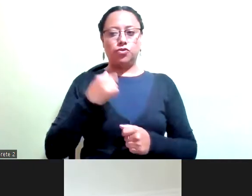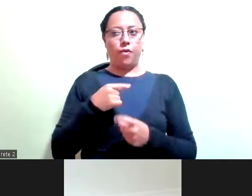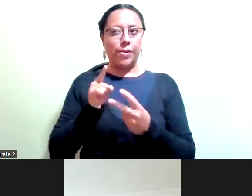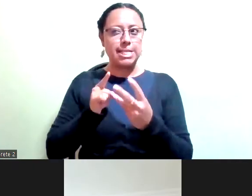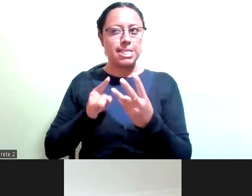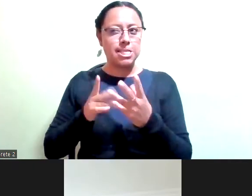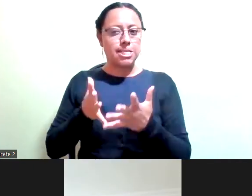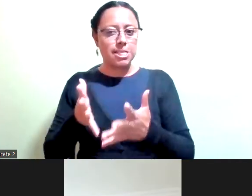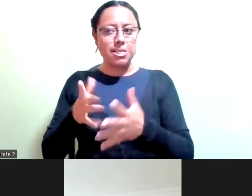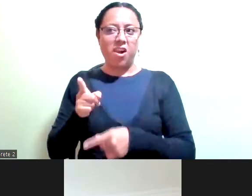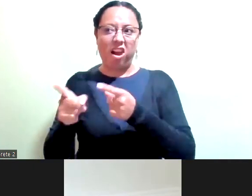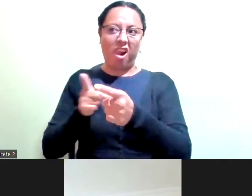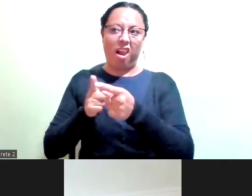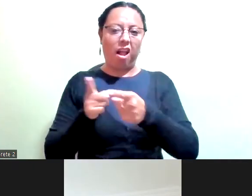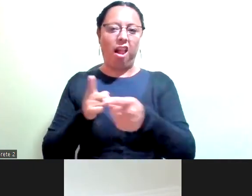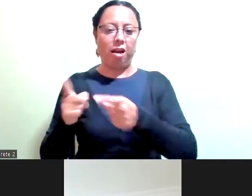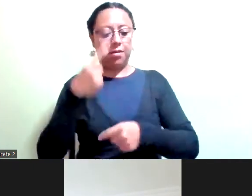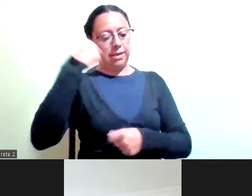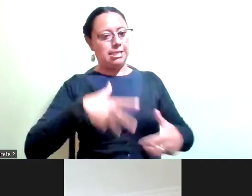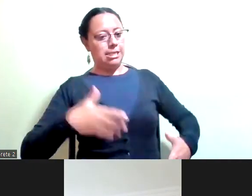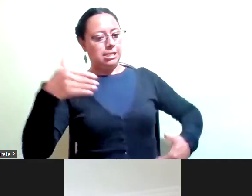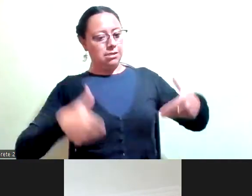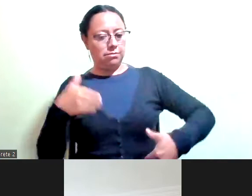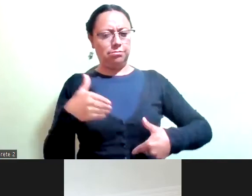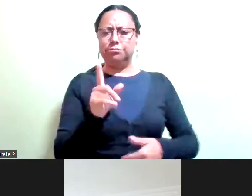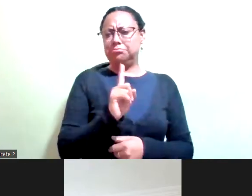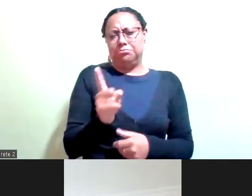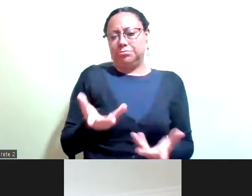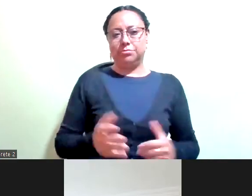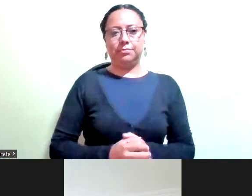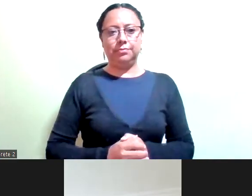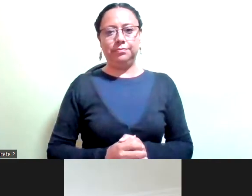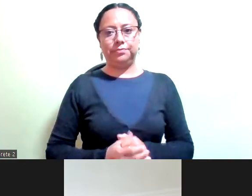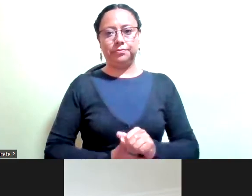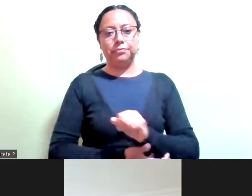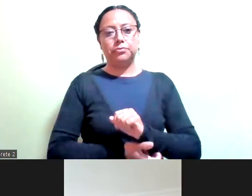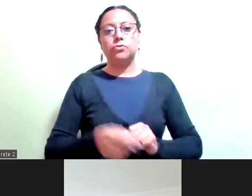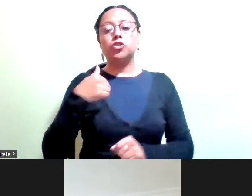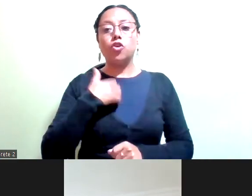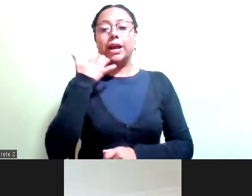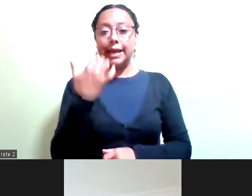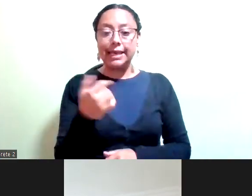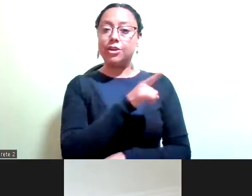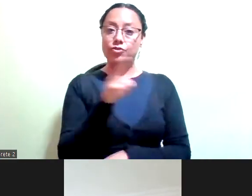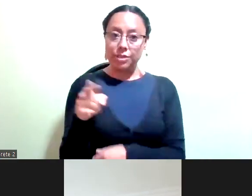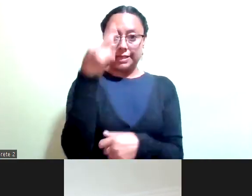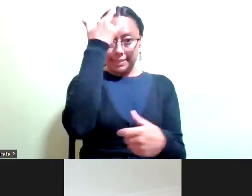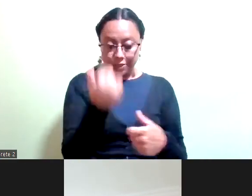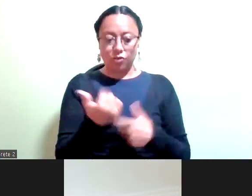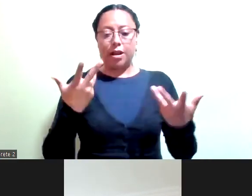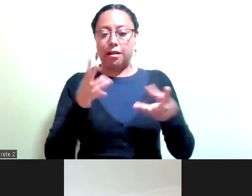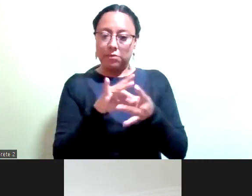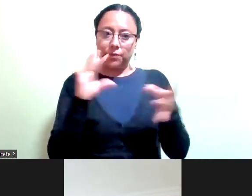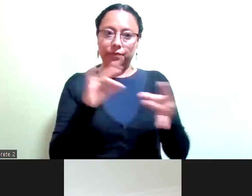momento. Lo que quise provocar es su razón, y lo que encontré fue hacer razón. Quise provocar el entendimiento, pero no provocarse